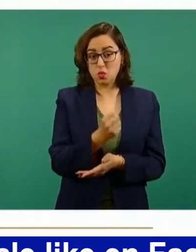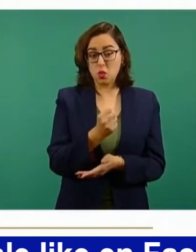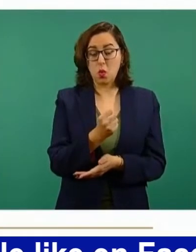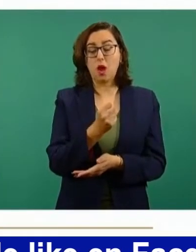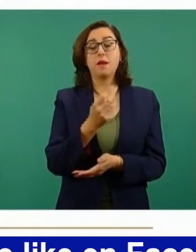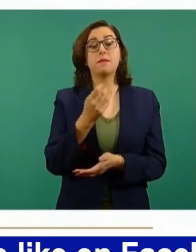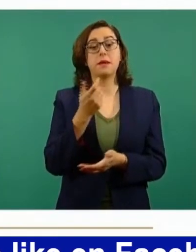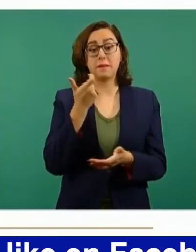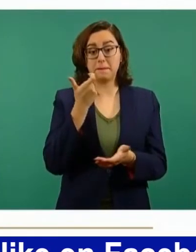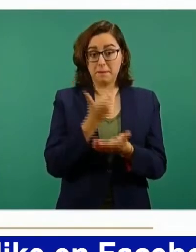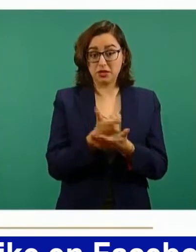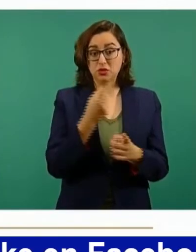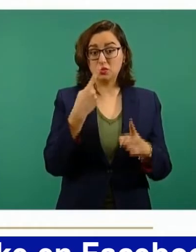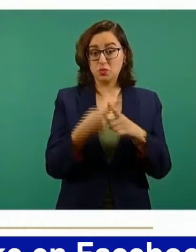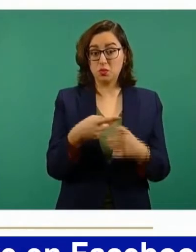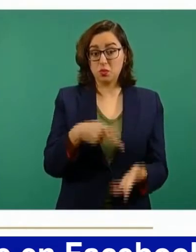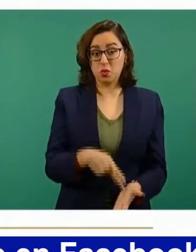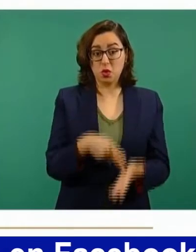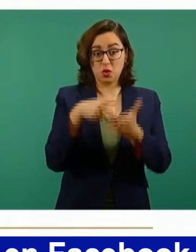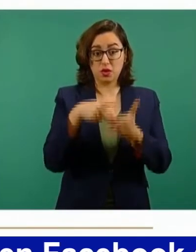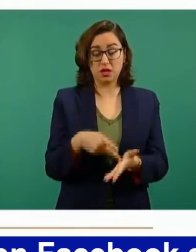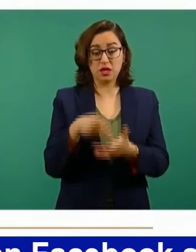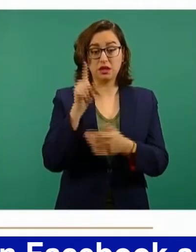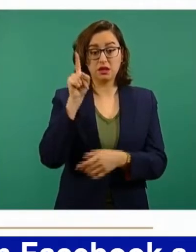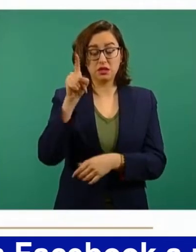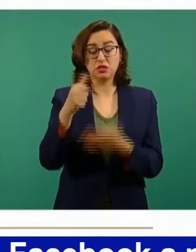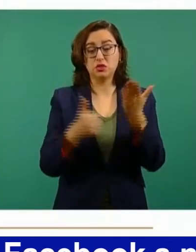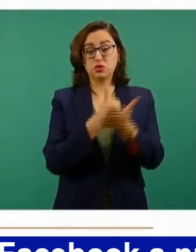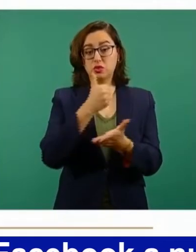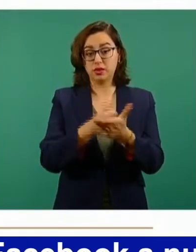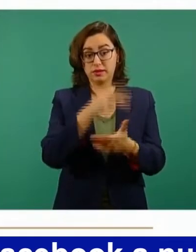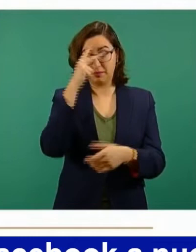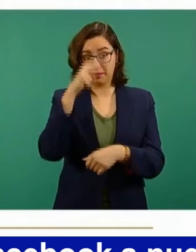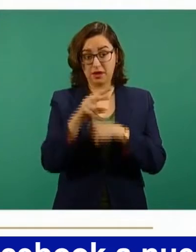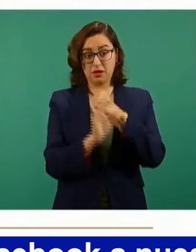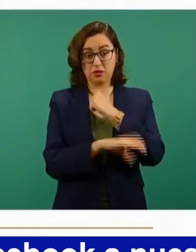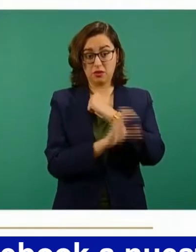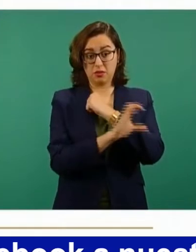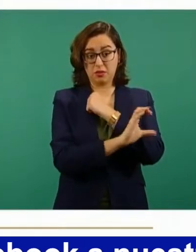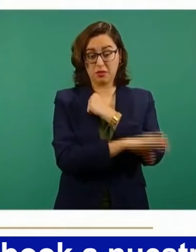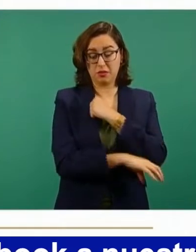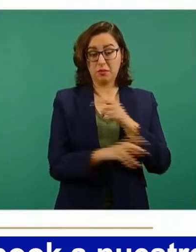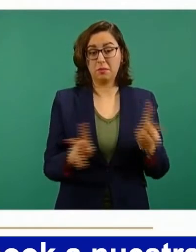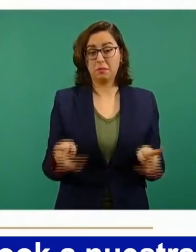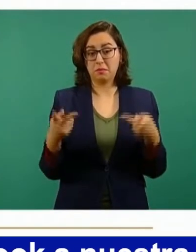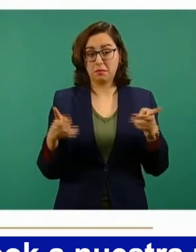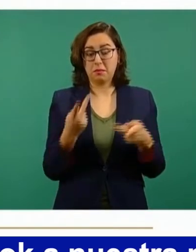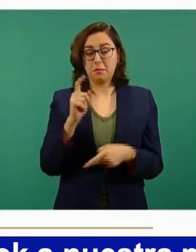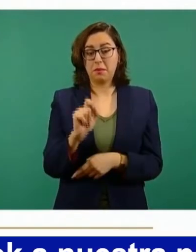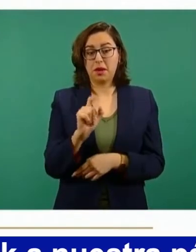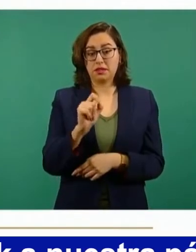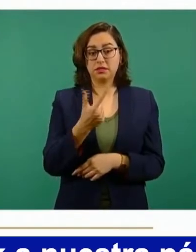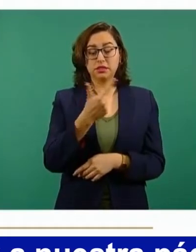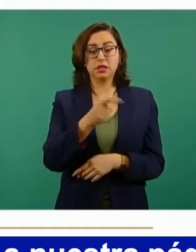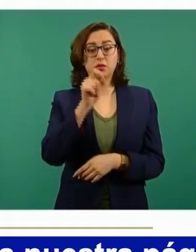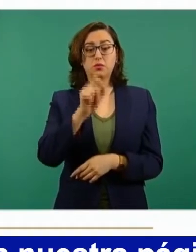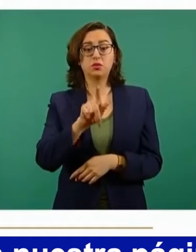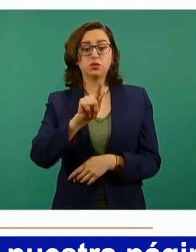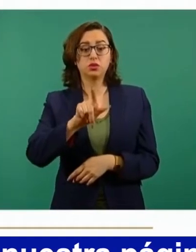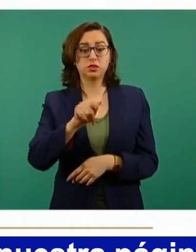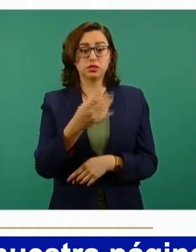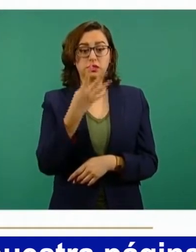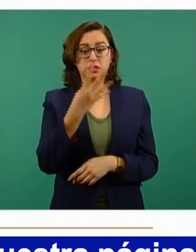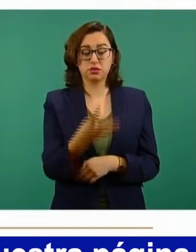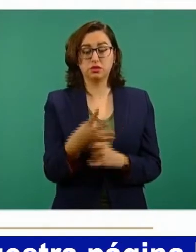9 pesos con 43 centavos en la marca Lomas Gas en Coajimalpa, Ciudad de México, con un precio promedio al público de 27 pesos con